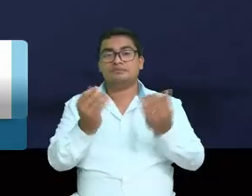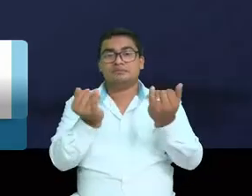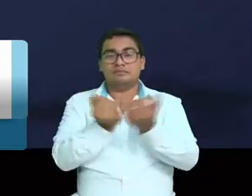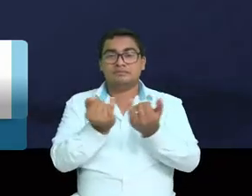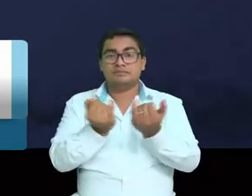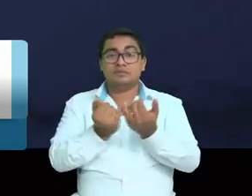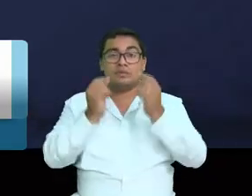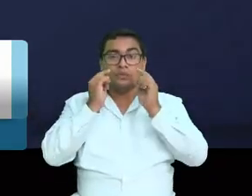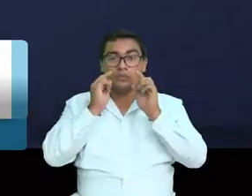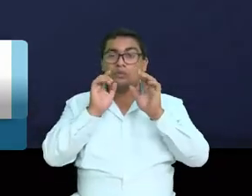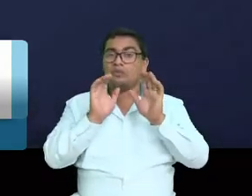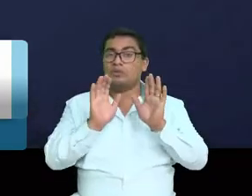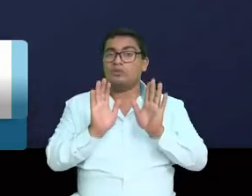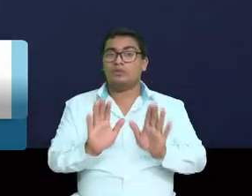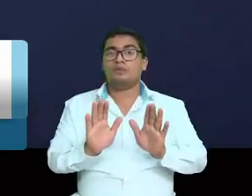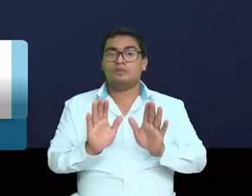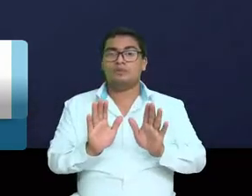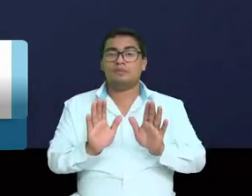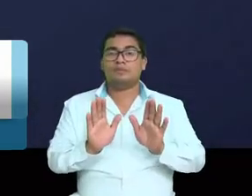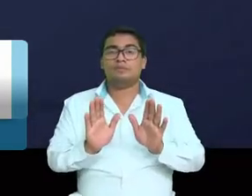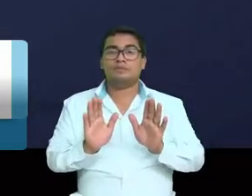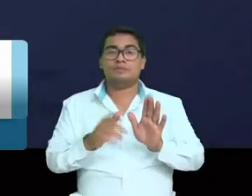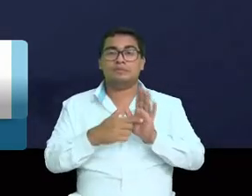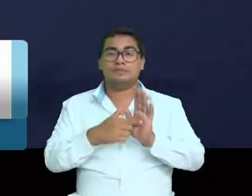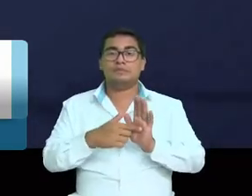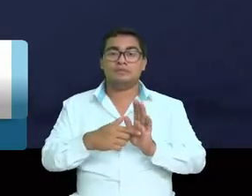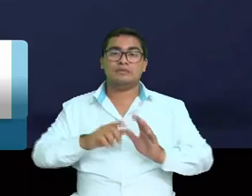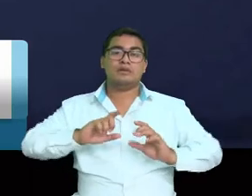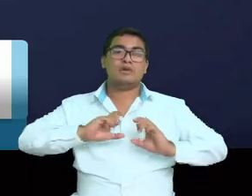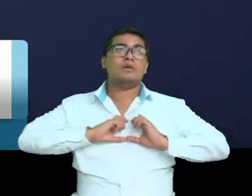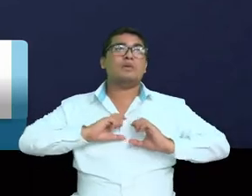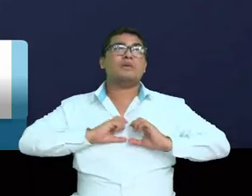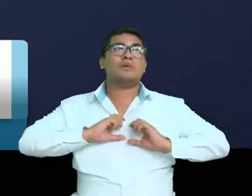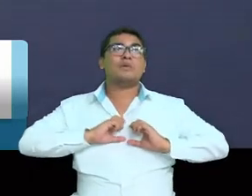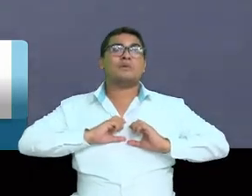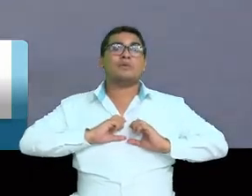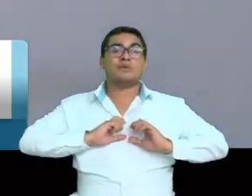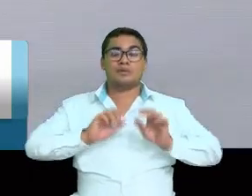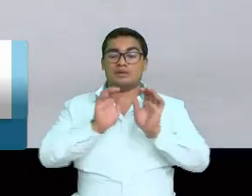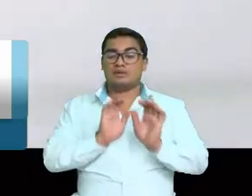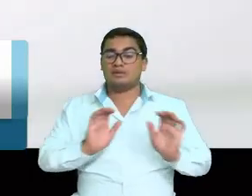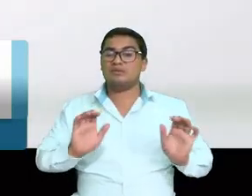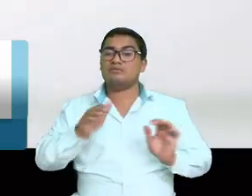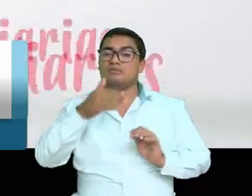estar alerta si el sistema circulatorio de nuestros niños no está